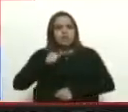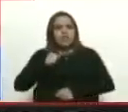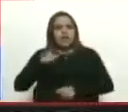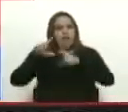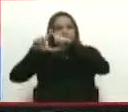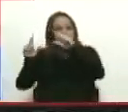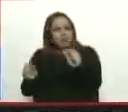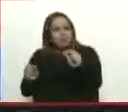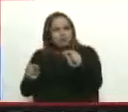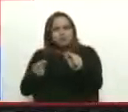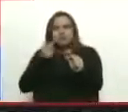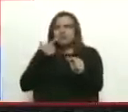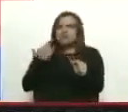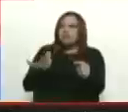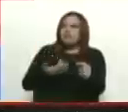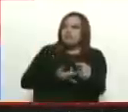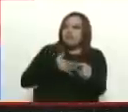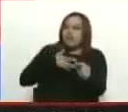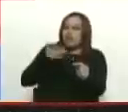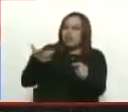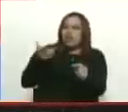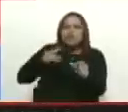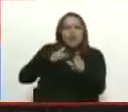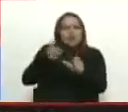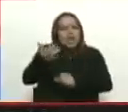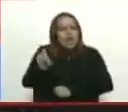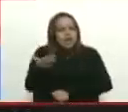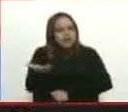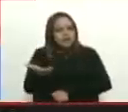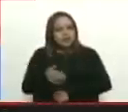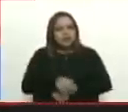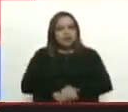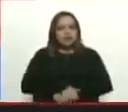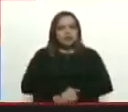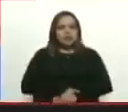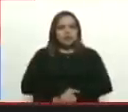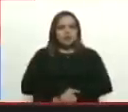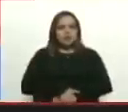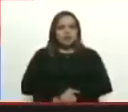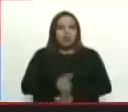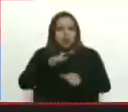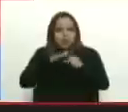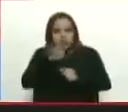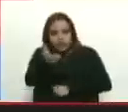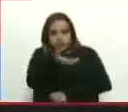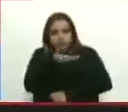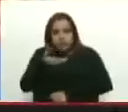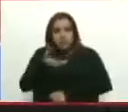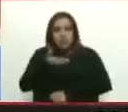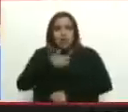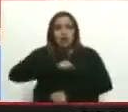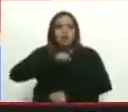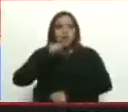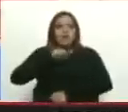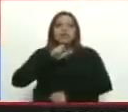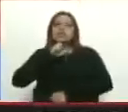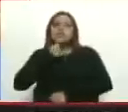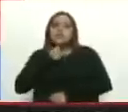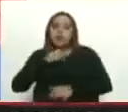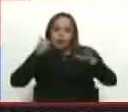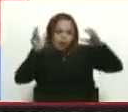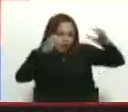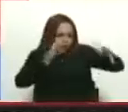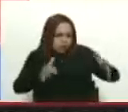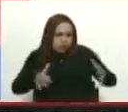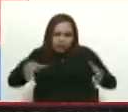Y dije, Dios, fin de mundo. ¿Dónde estaban? ¿Dónde estaban ellos? Y los policías de Servicio Secreto requisaban a la policía